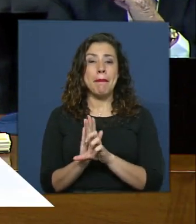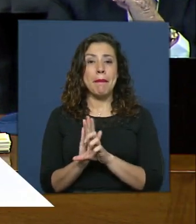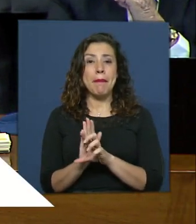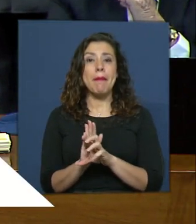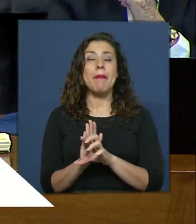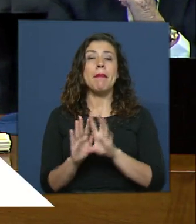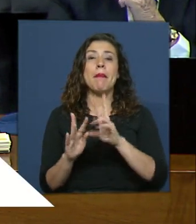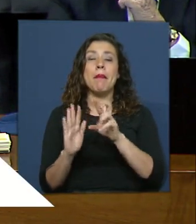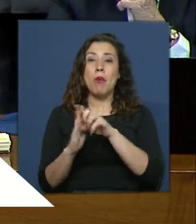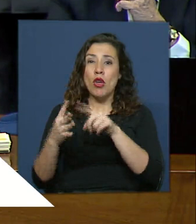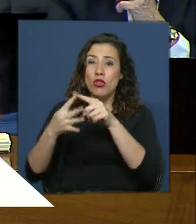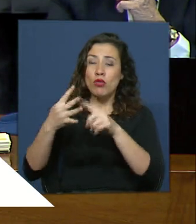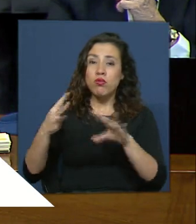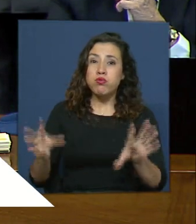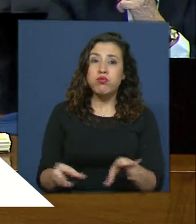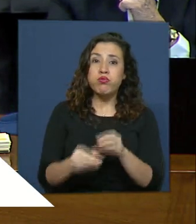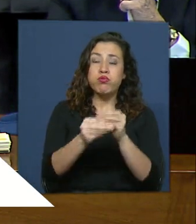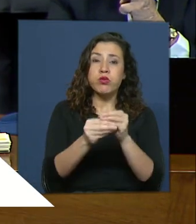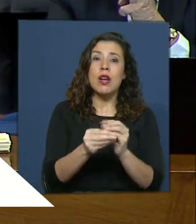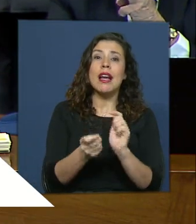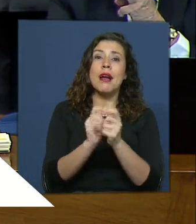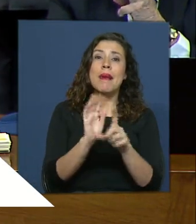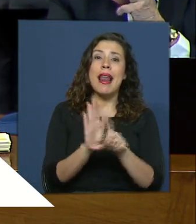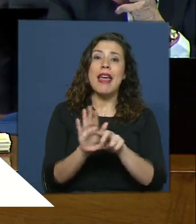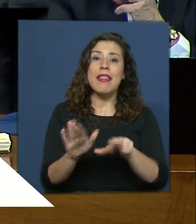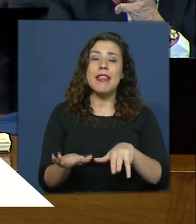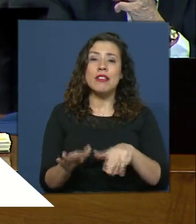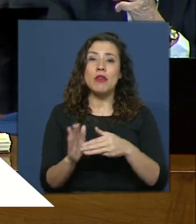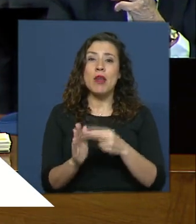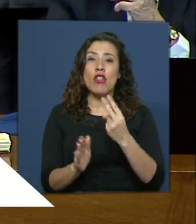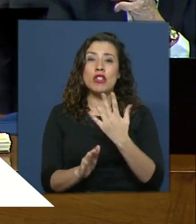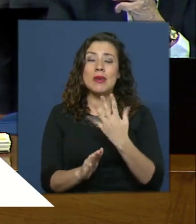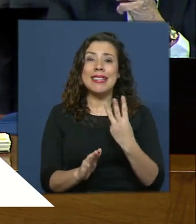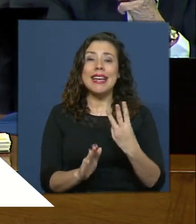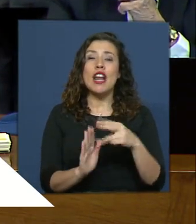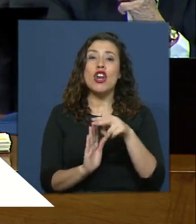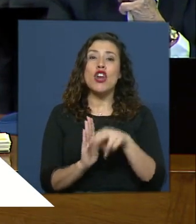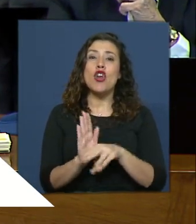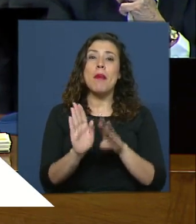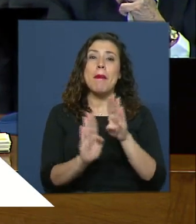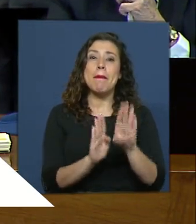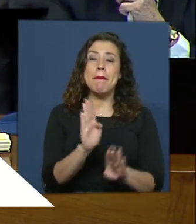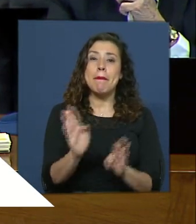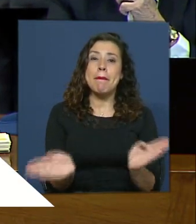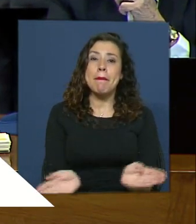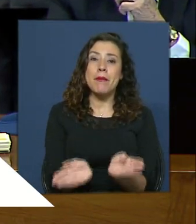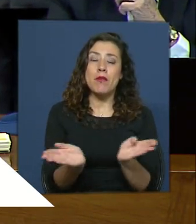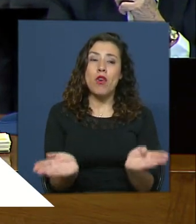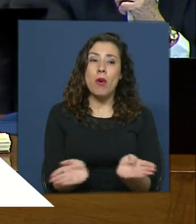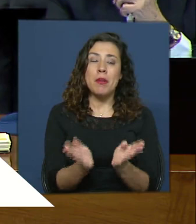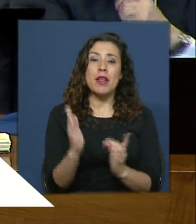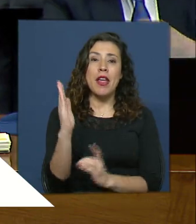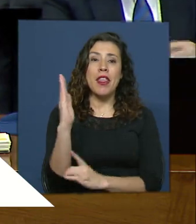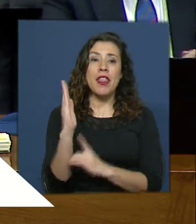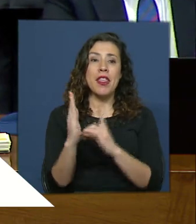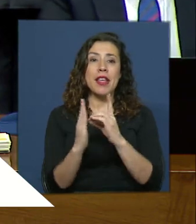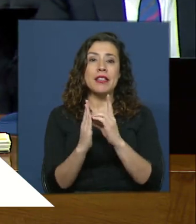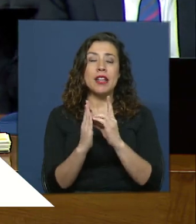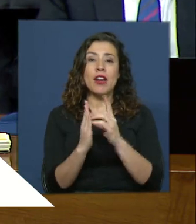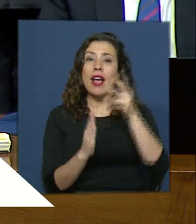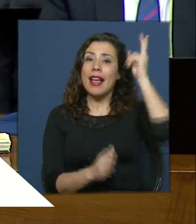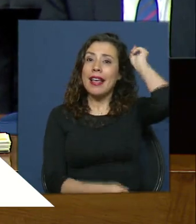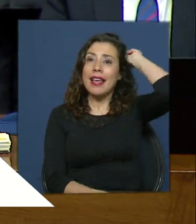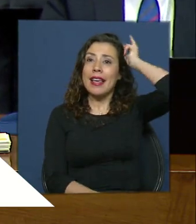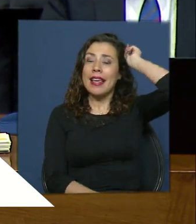mociones refundidas que modifica la ley 19.253 que establece normas sobre protección, fomento y desarrollo de los